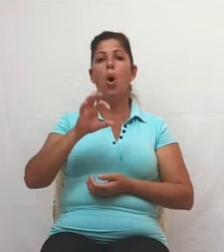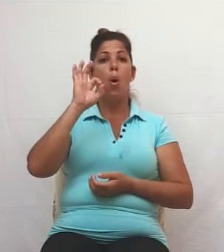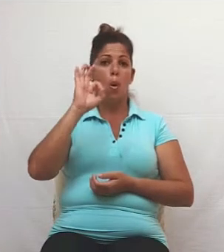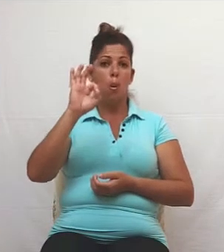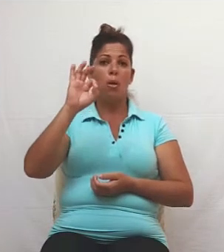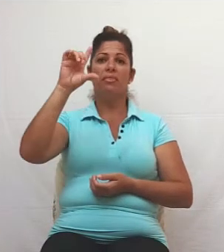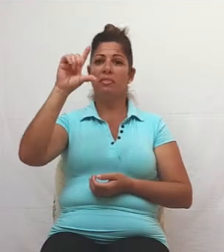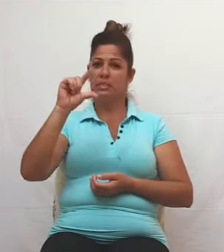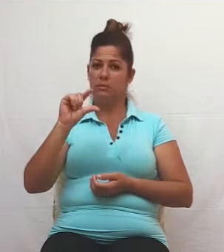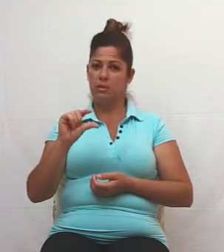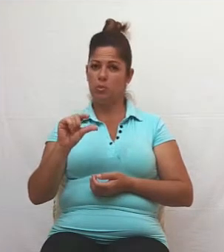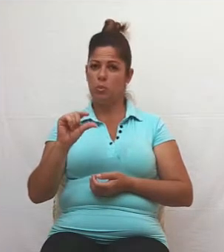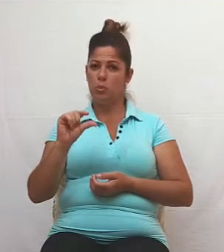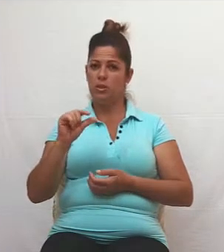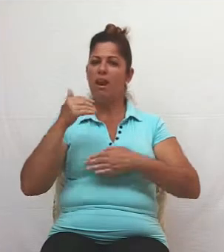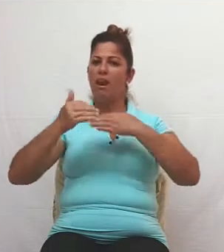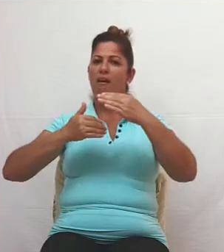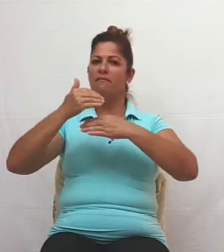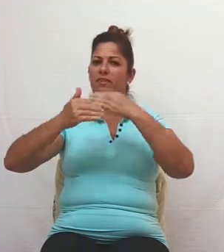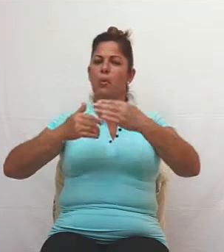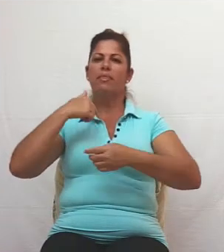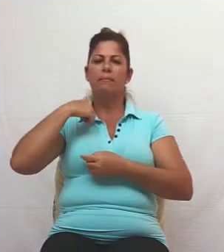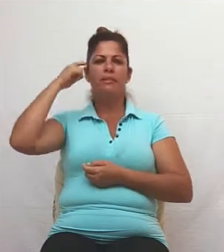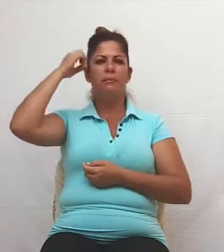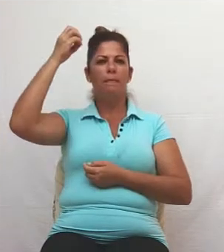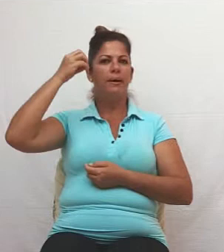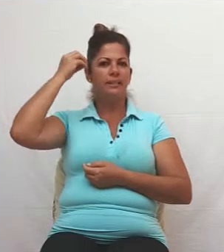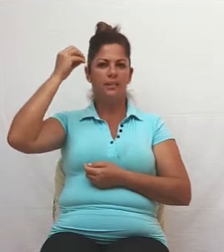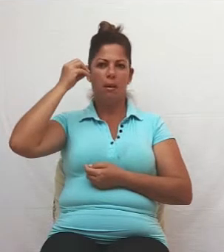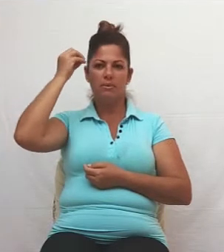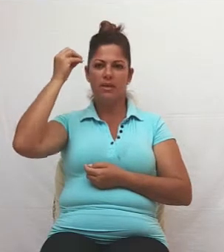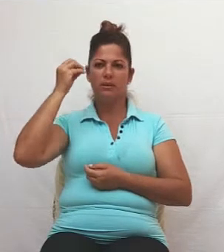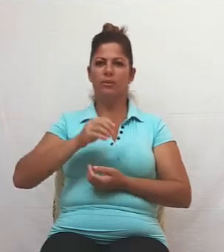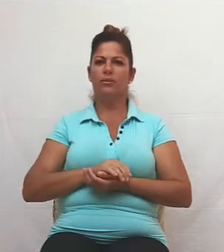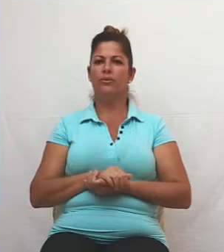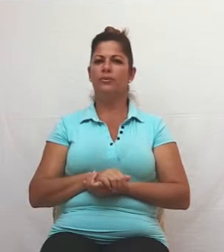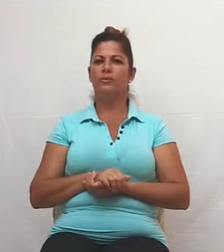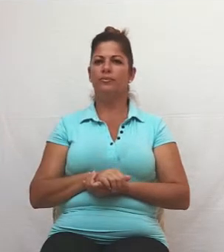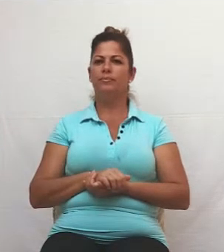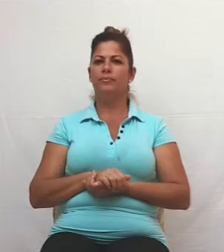aumenta o disminuye la frecuencia de mis pensamientos involuntarios